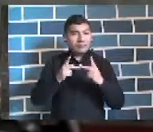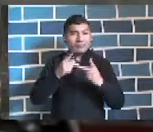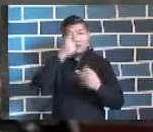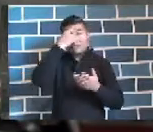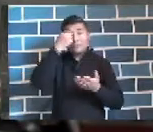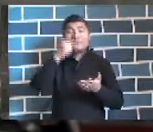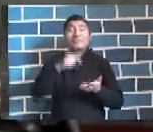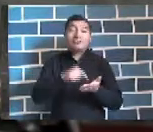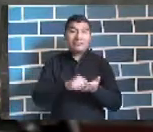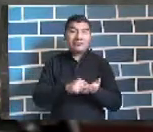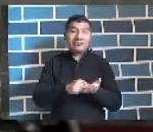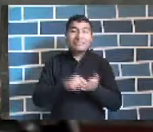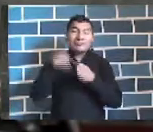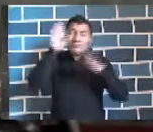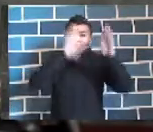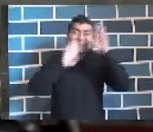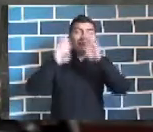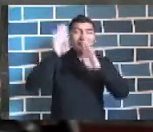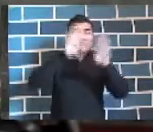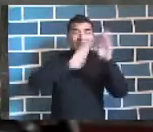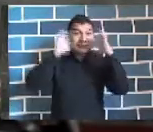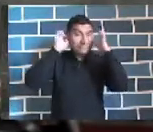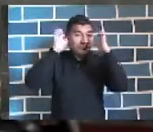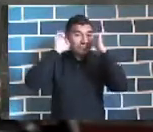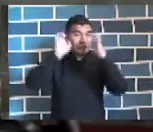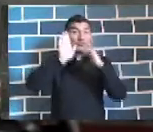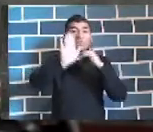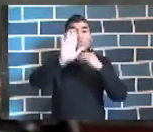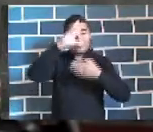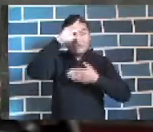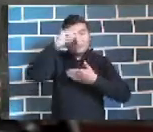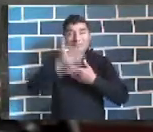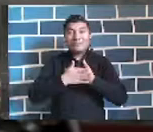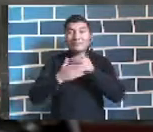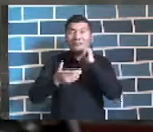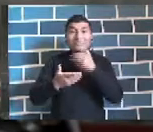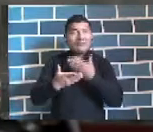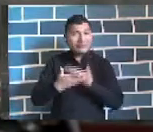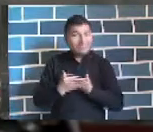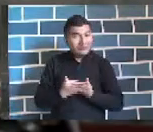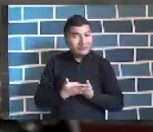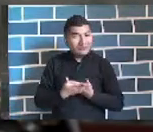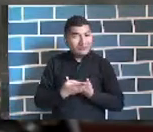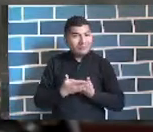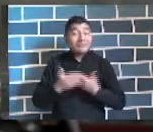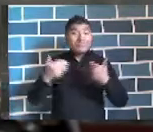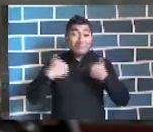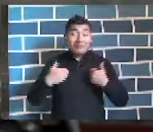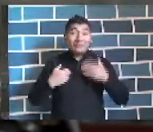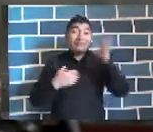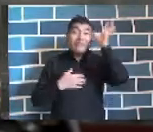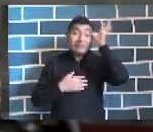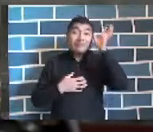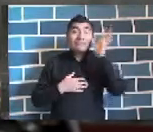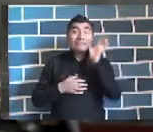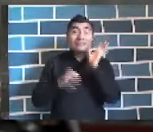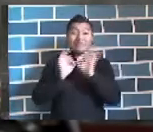eso, preocupados por la educación de sus hijos, tengan los padres de